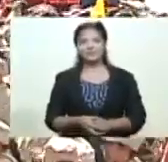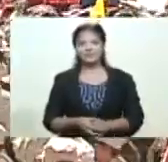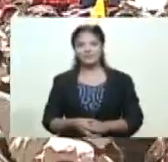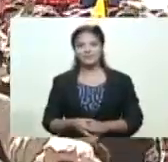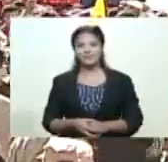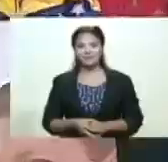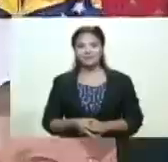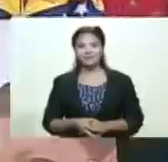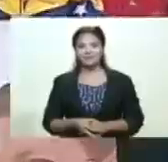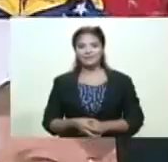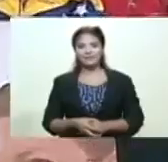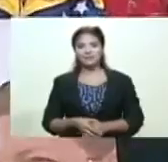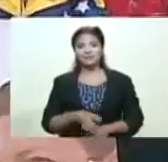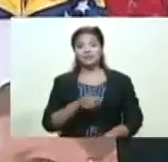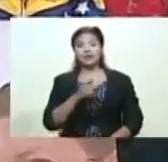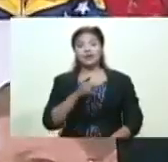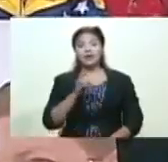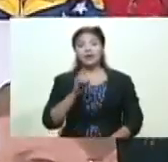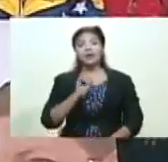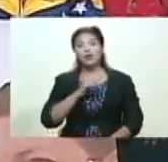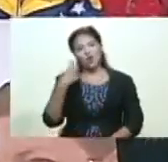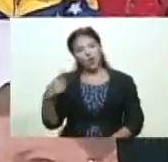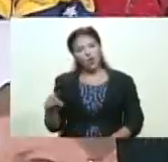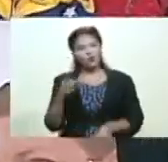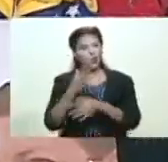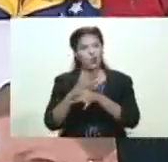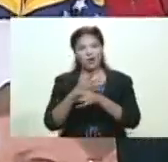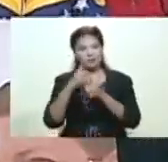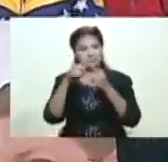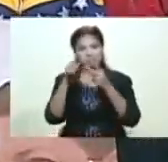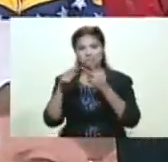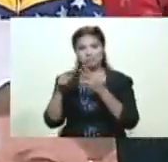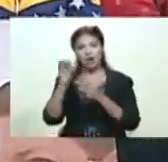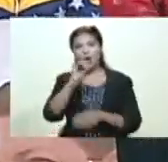Y truco por allá por Oriente.